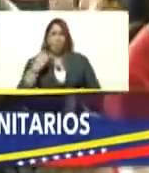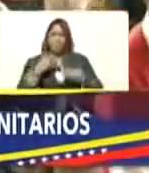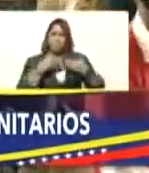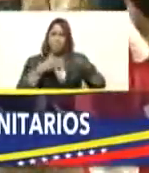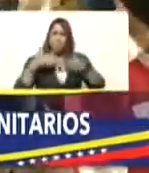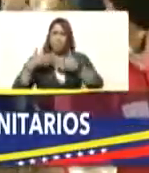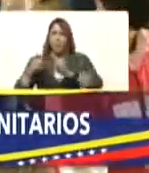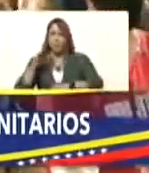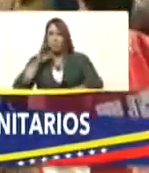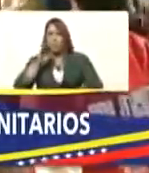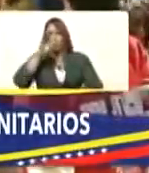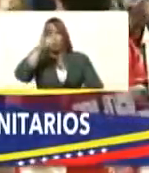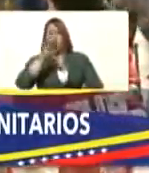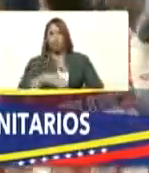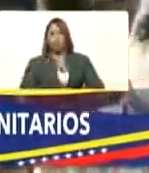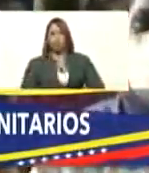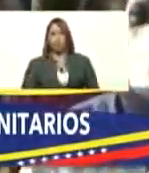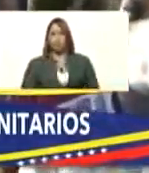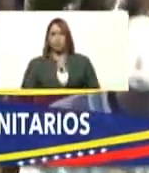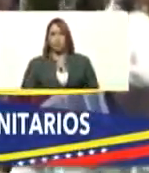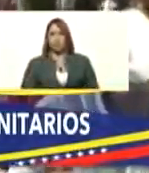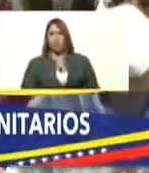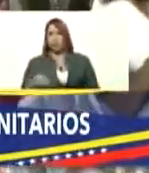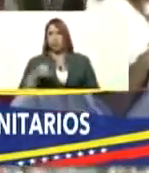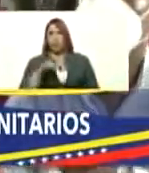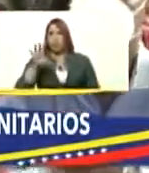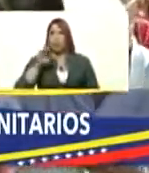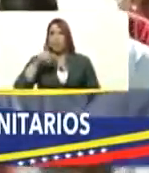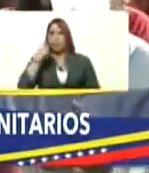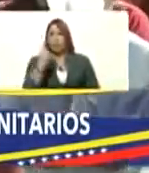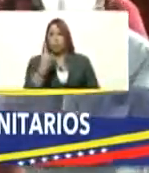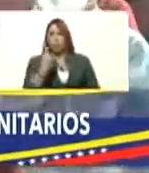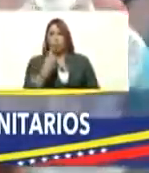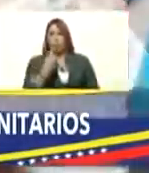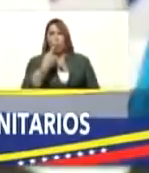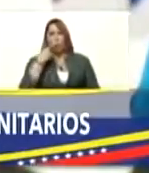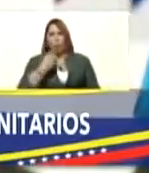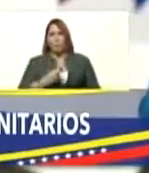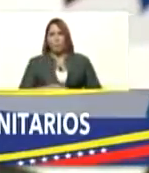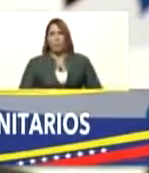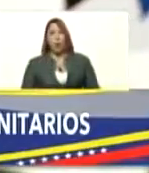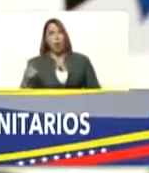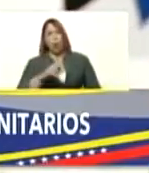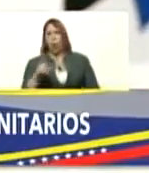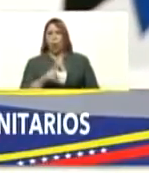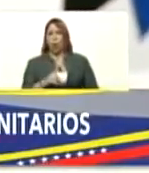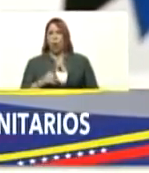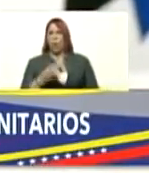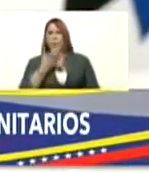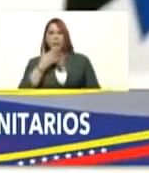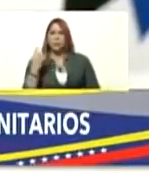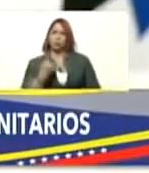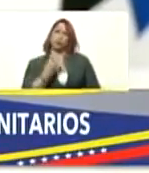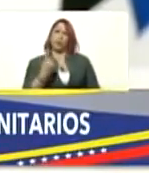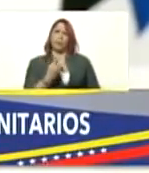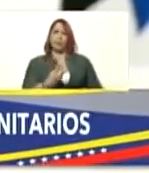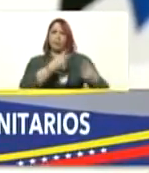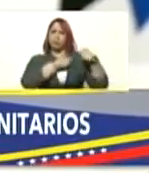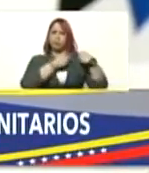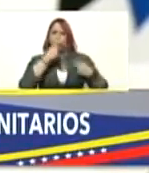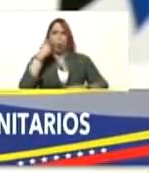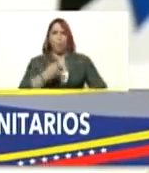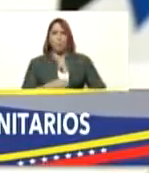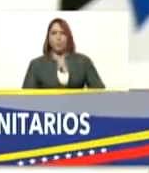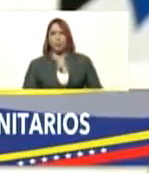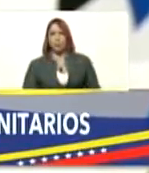al futuro. Esto no depende de un hombre, ni dependerá jamás de un hombre, ni